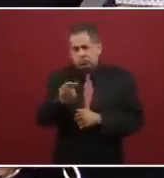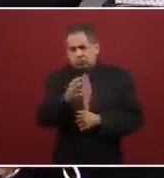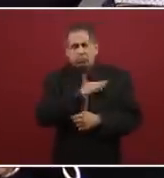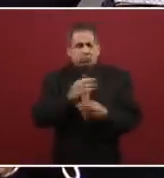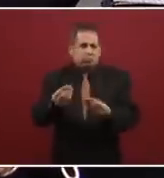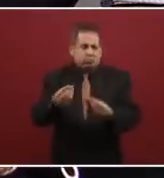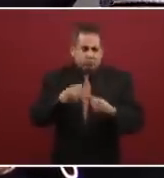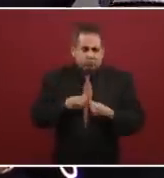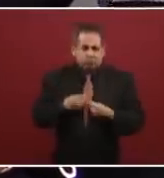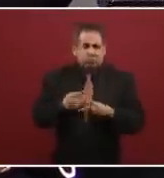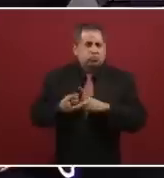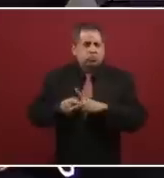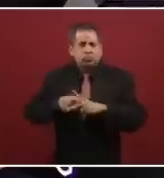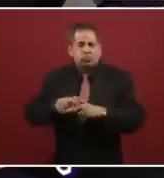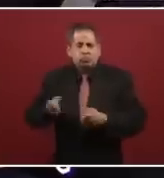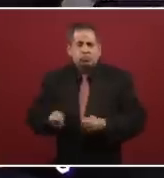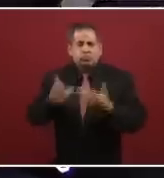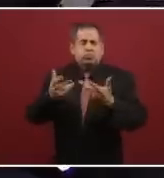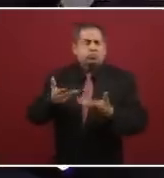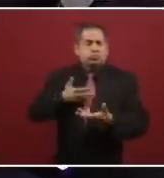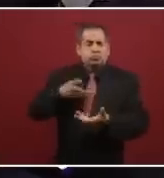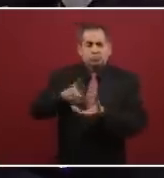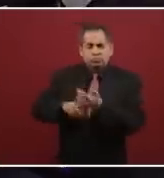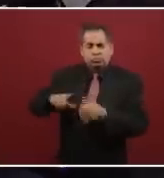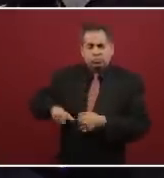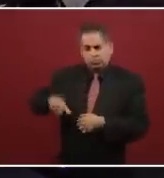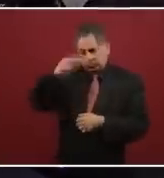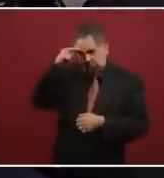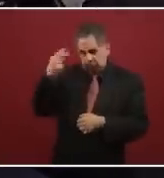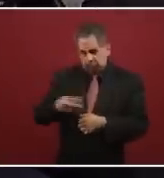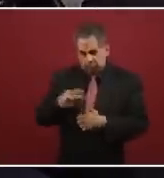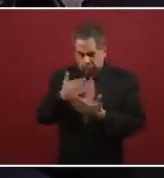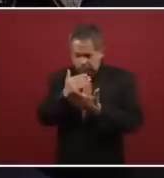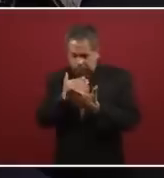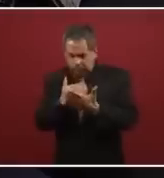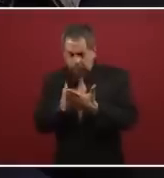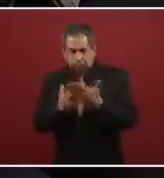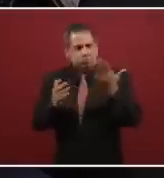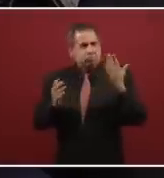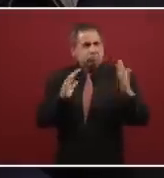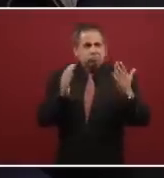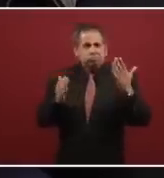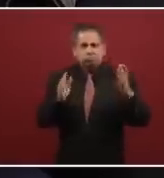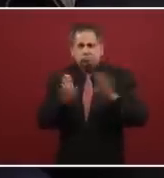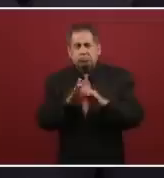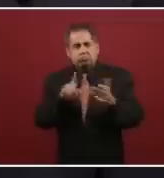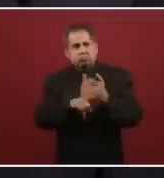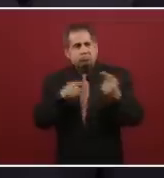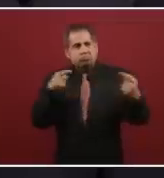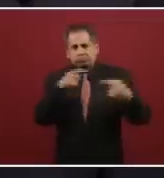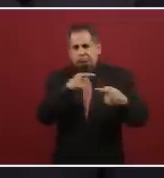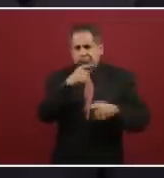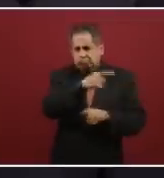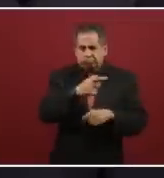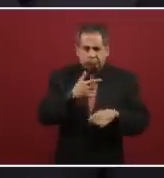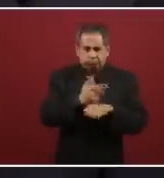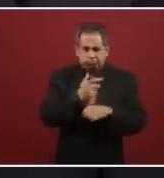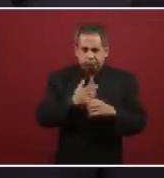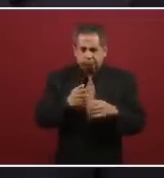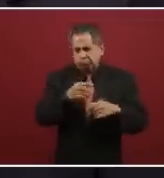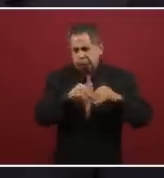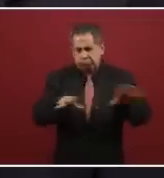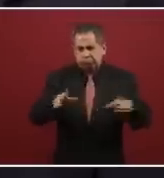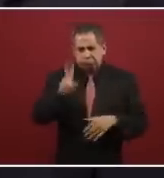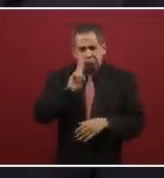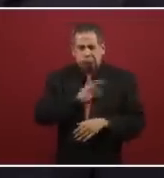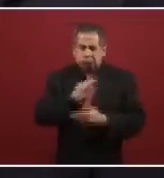dar las cifras que tiene el gobierno mexicano y con las que contrastó lo que dijo Estados Unidos en su numeralia. Si